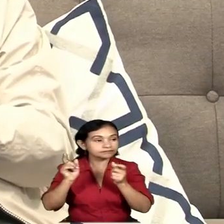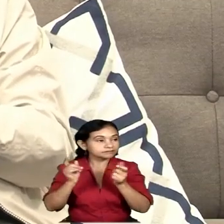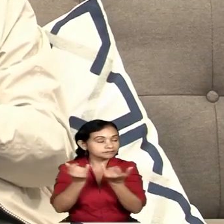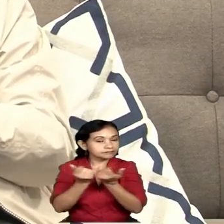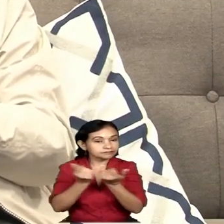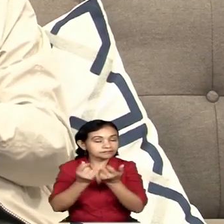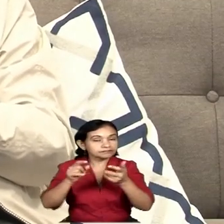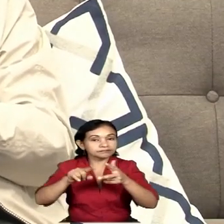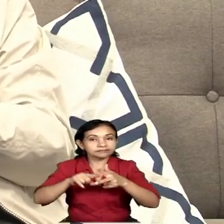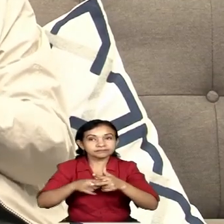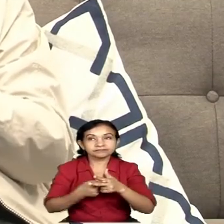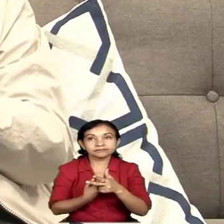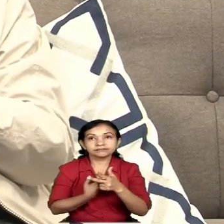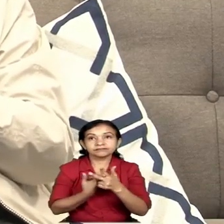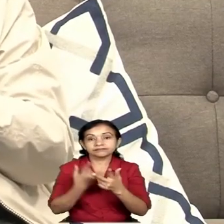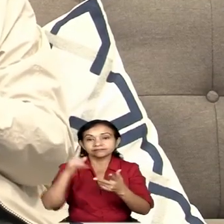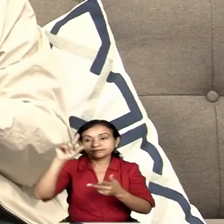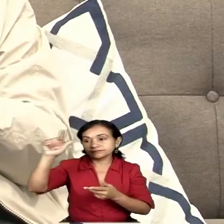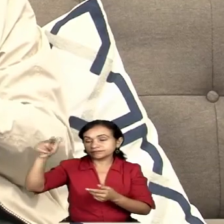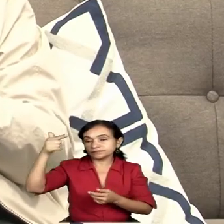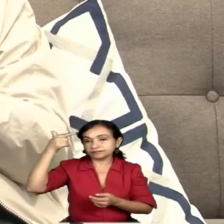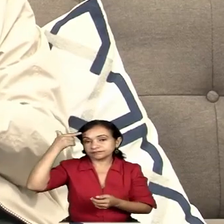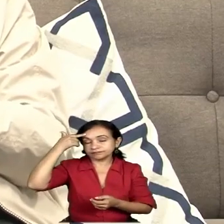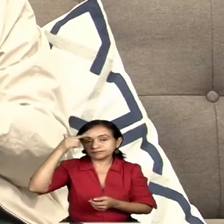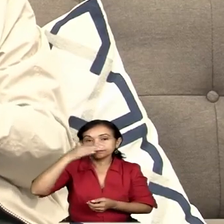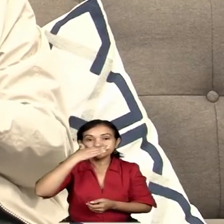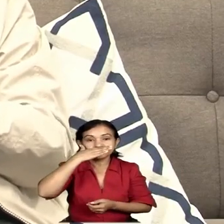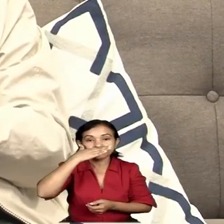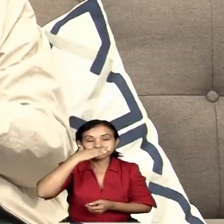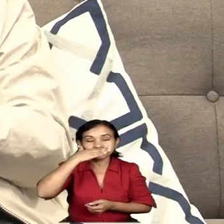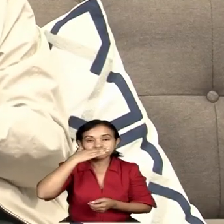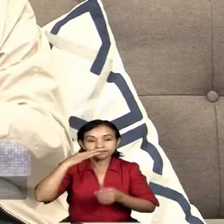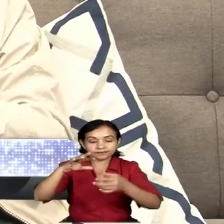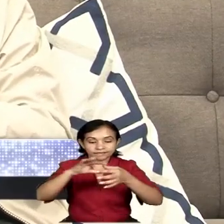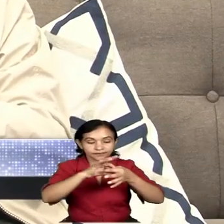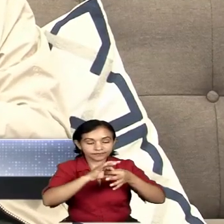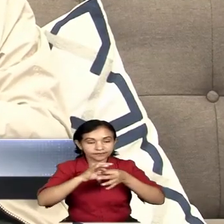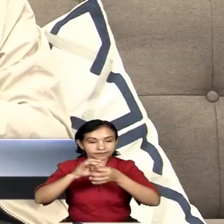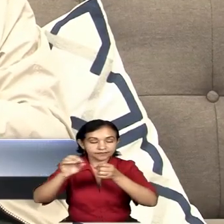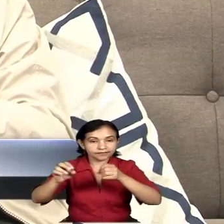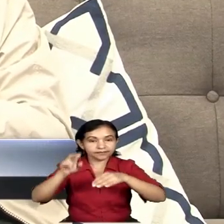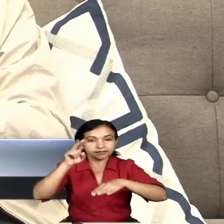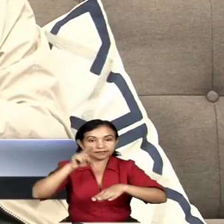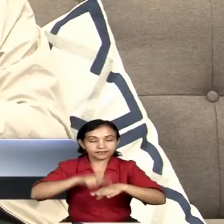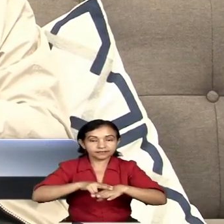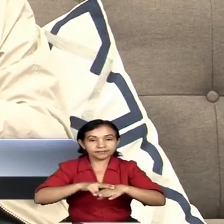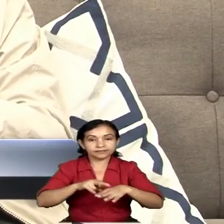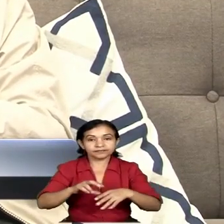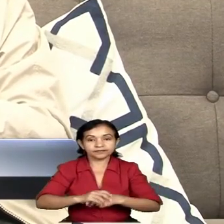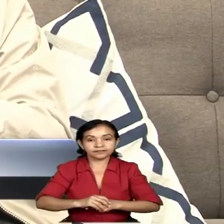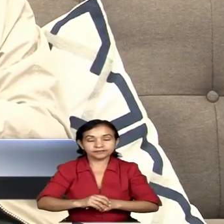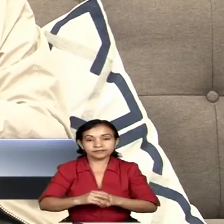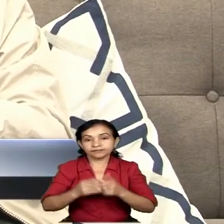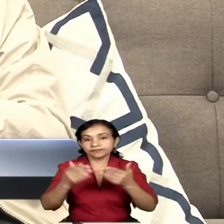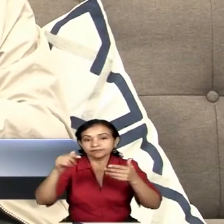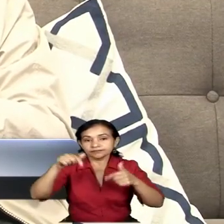principio del gobierno sandinista de unidad nacional, de